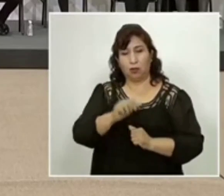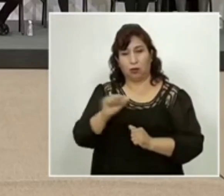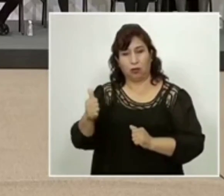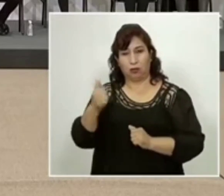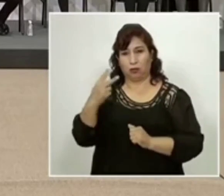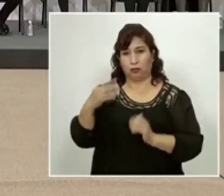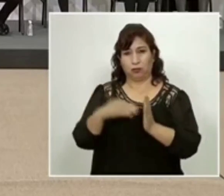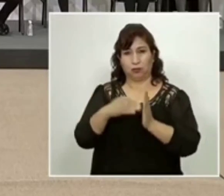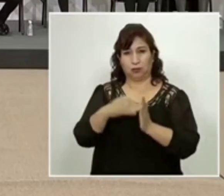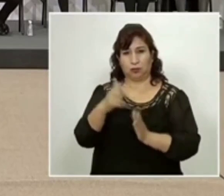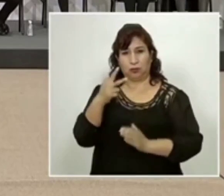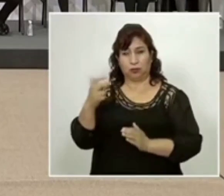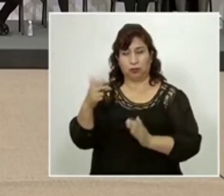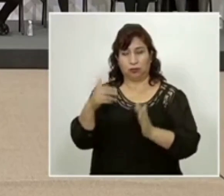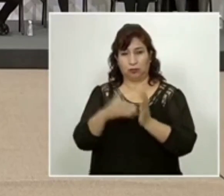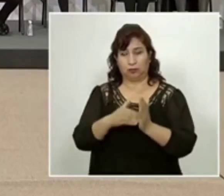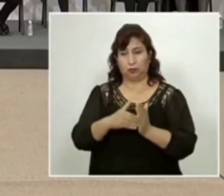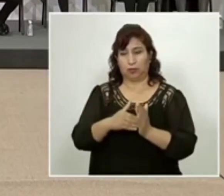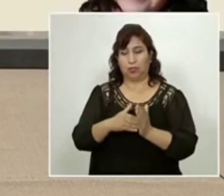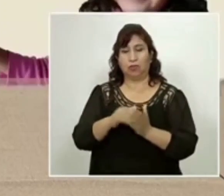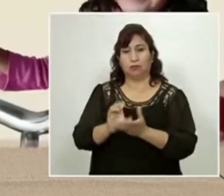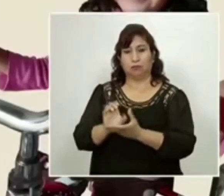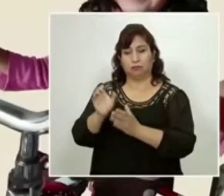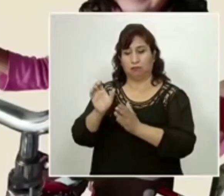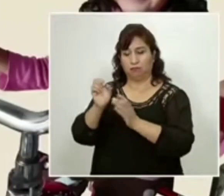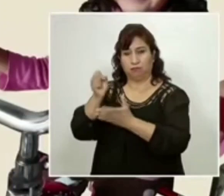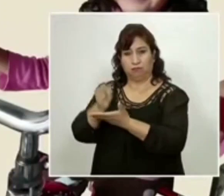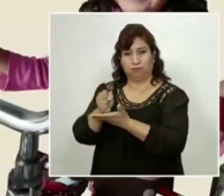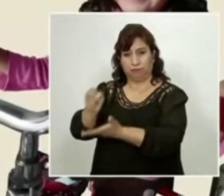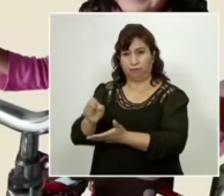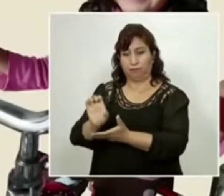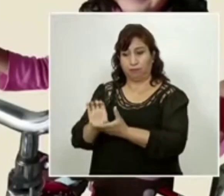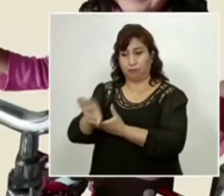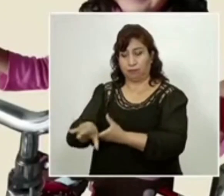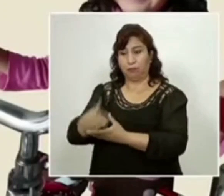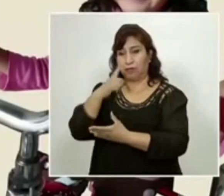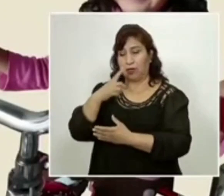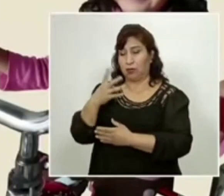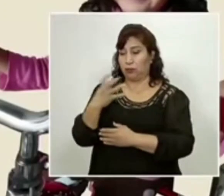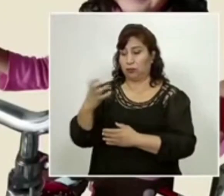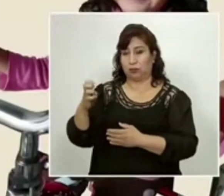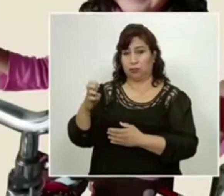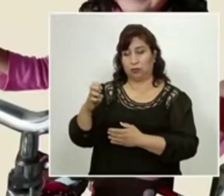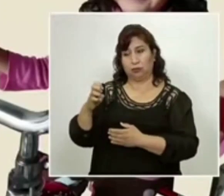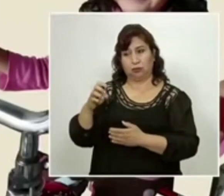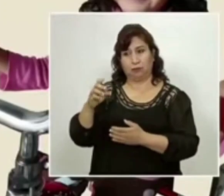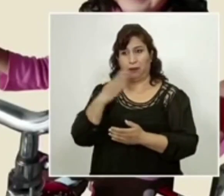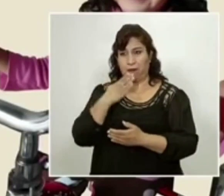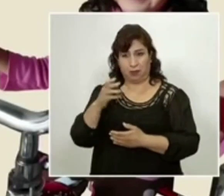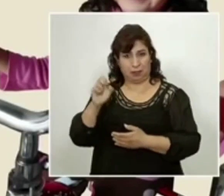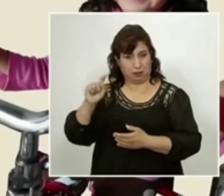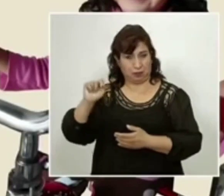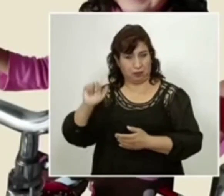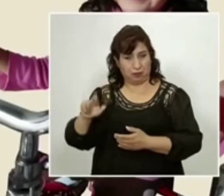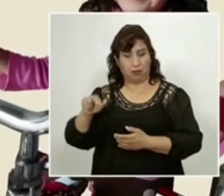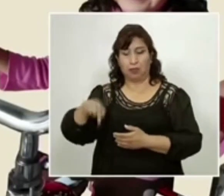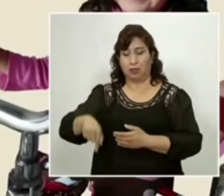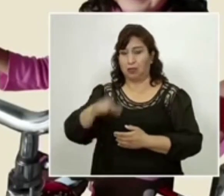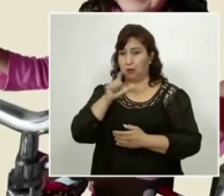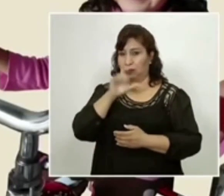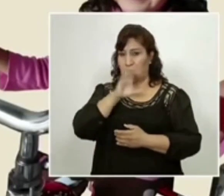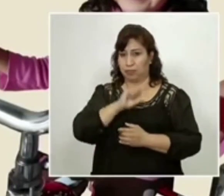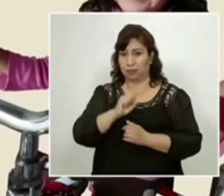2.800.000 pesos se han invertido en la entrega de 467 tandas para el bienestar en la ciudad de